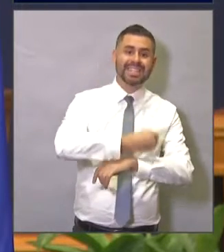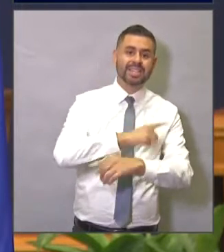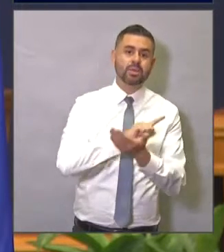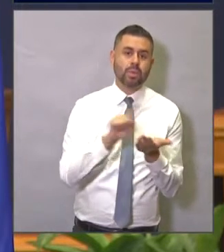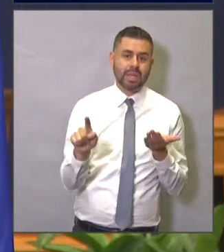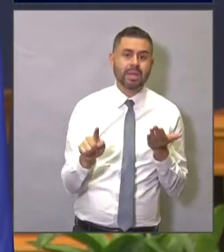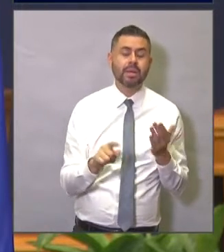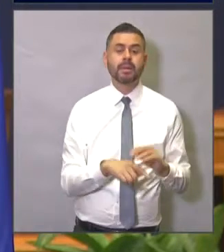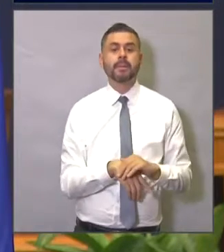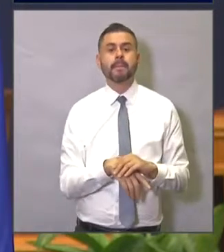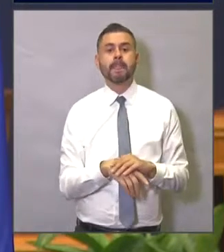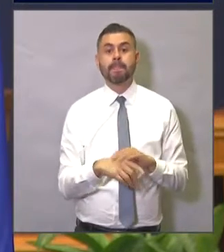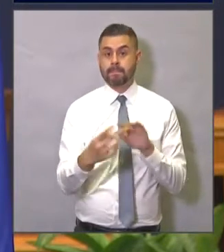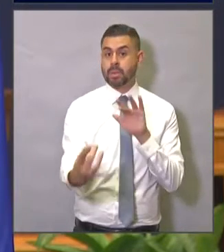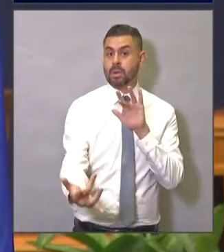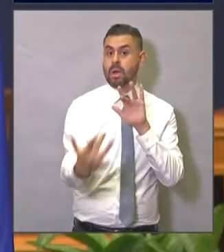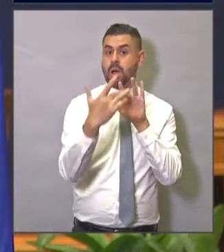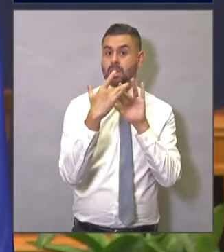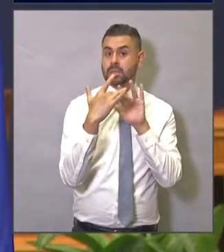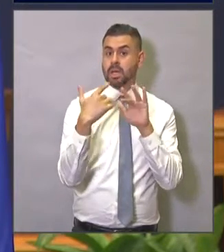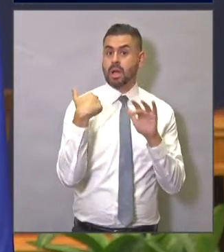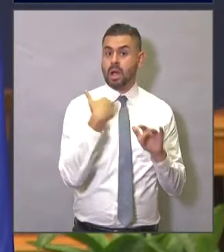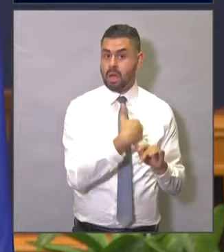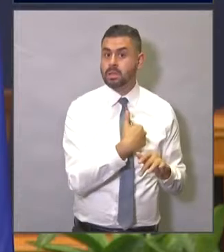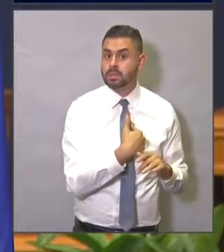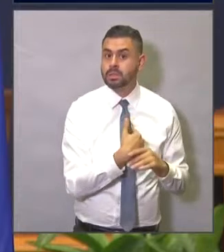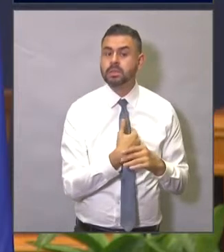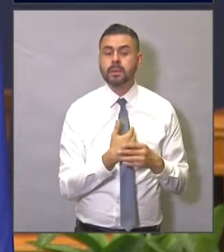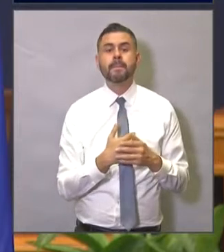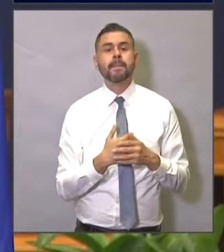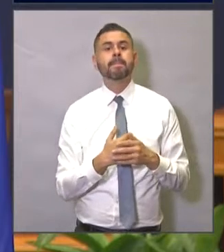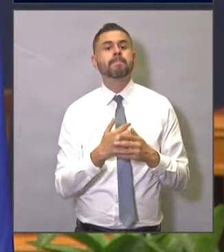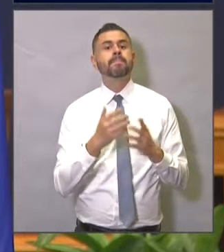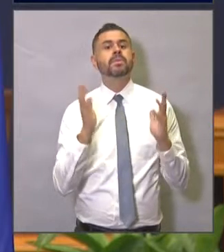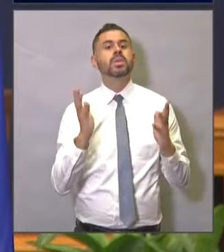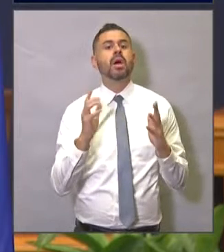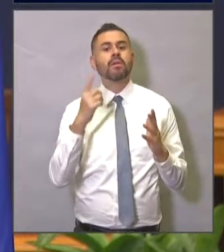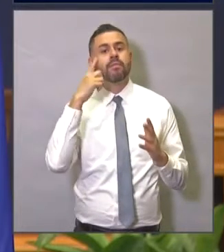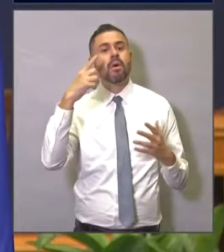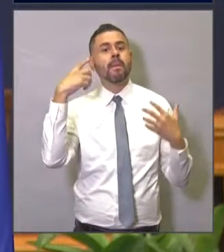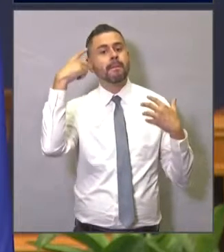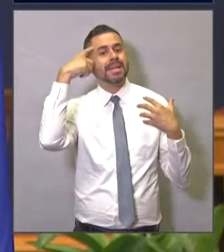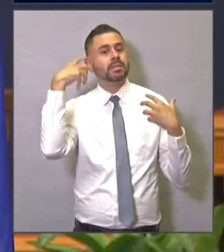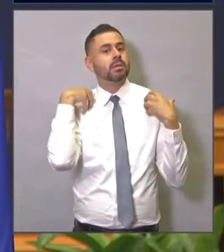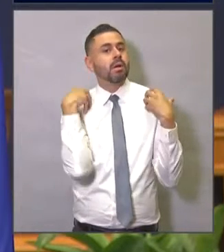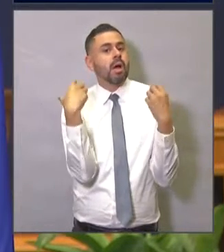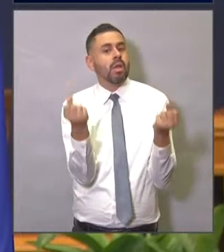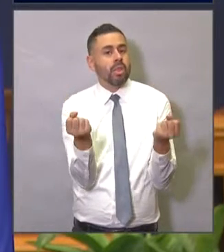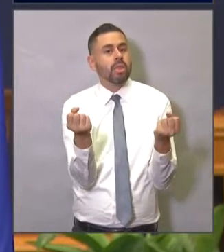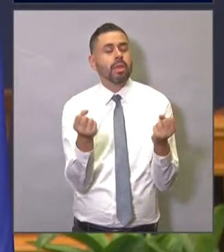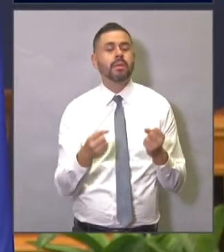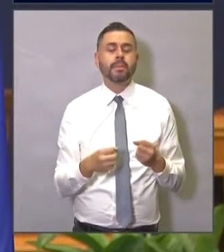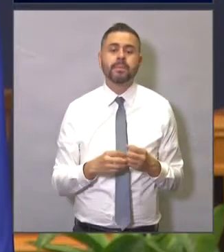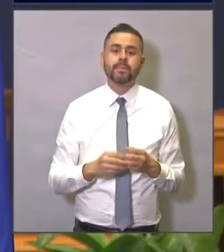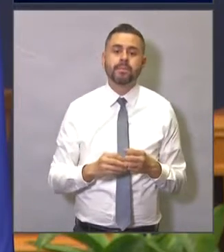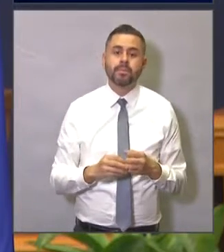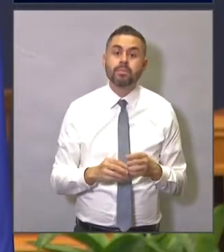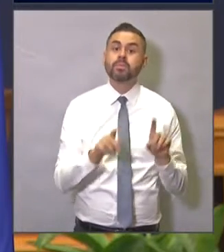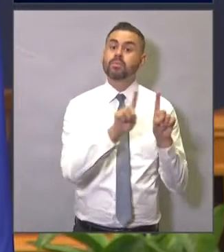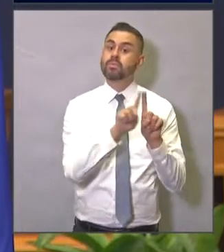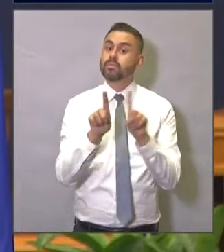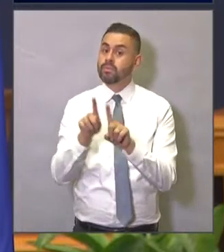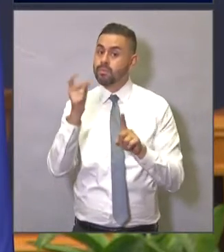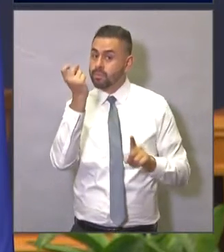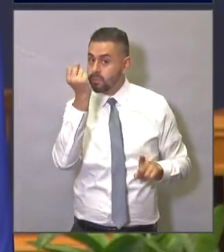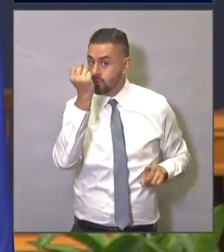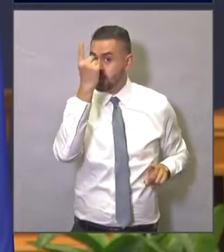semana. Pueden proporcionarle referencias para servicios de salud y bienestar mental. Además, todos los